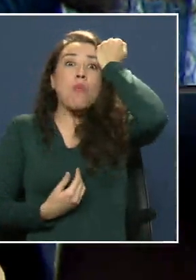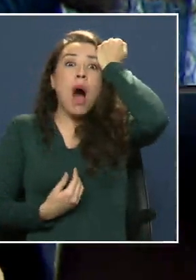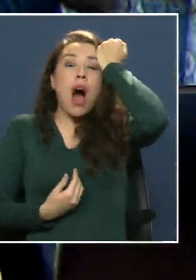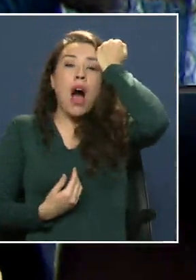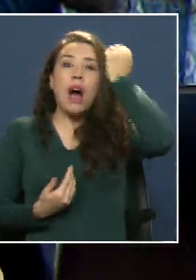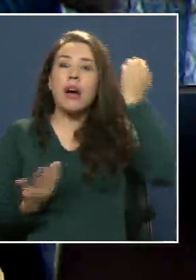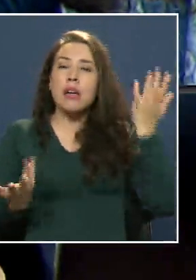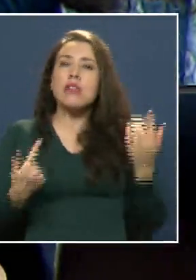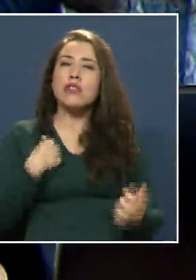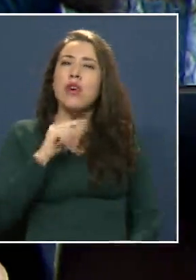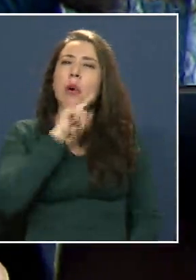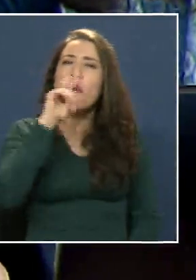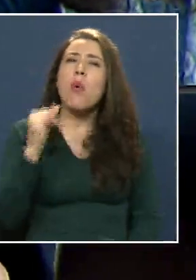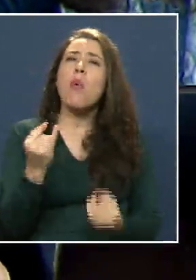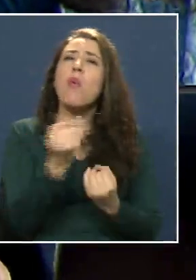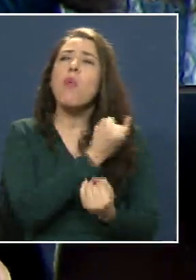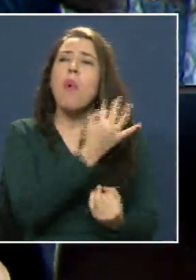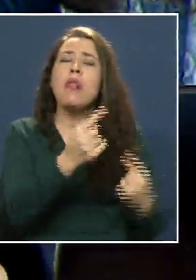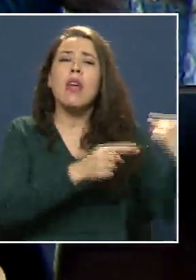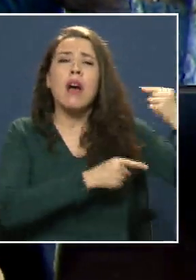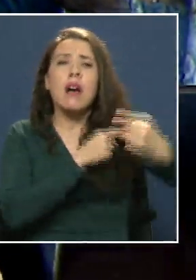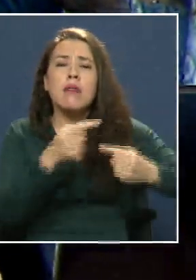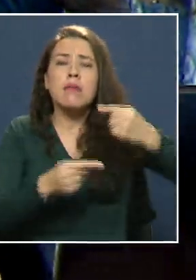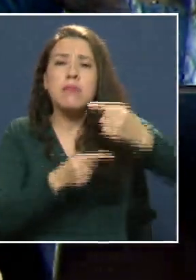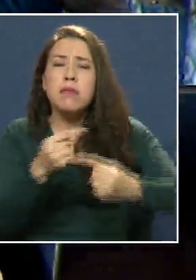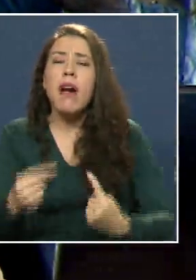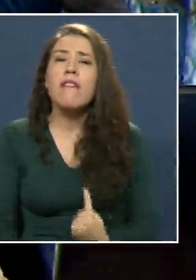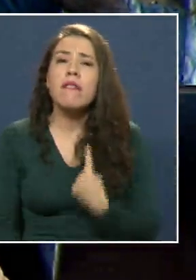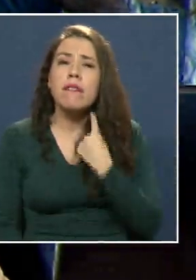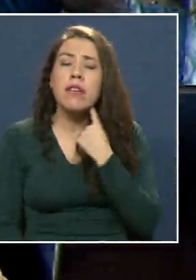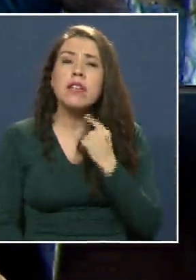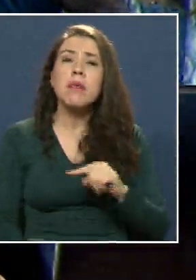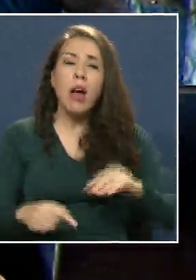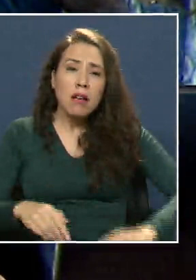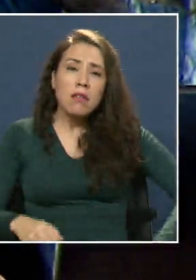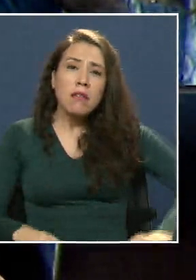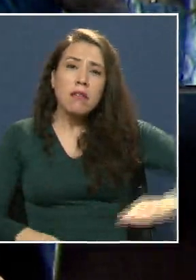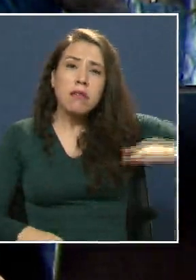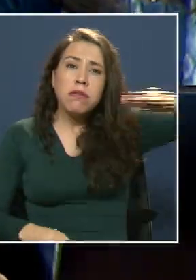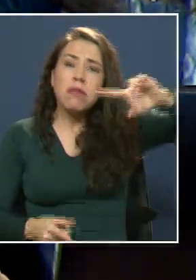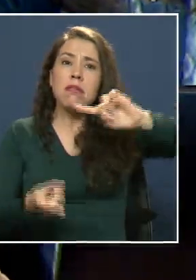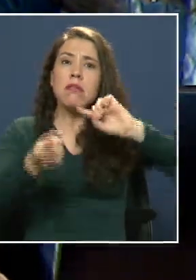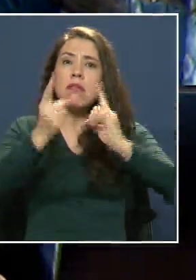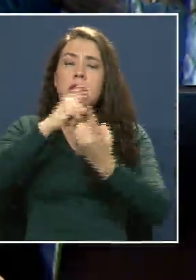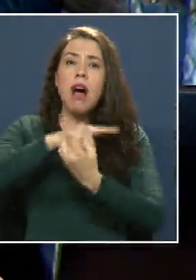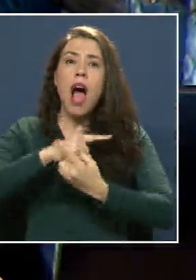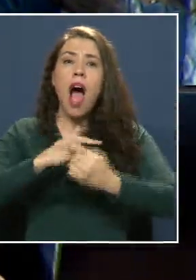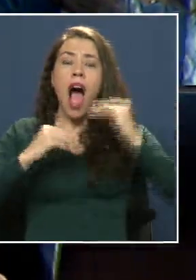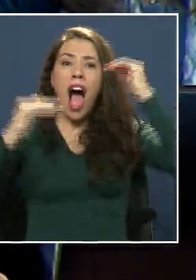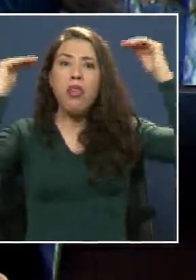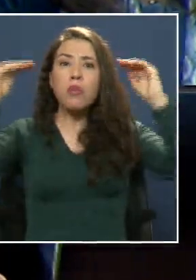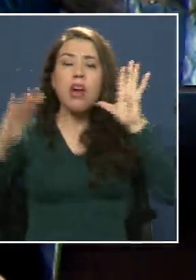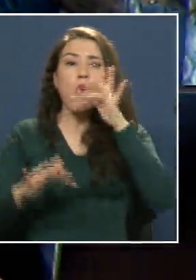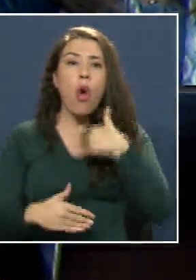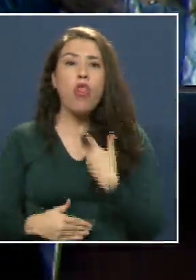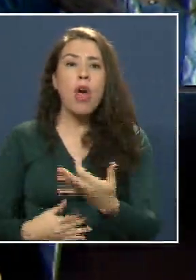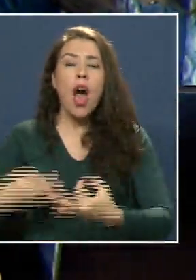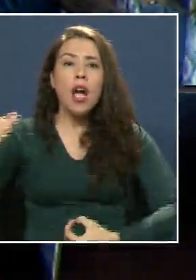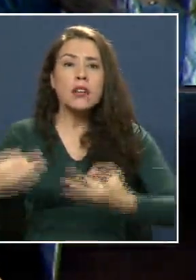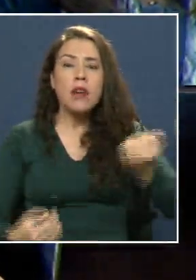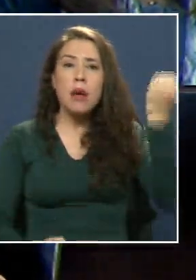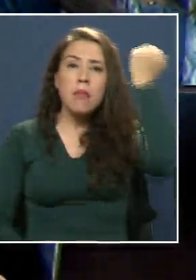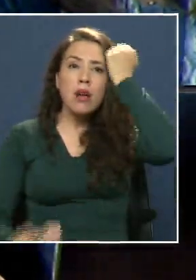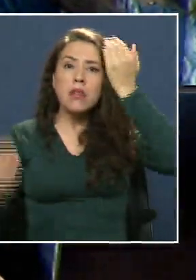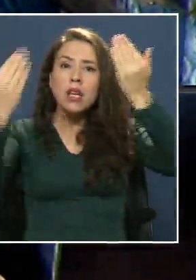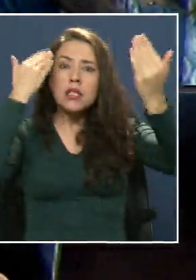La pregunta es, ¿cuántas generaciones de víctimas han llegado a adultas sin acceso a justicia ni reparación de los estragos